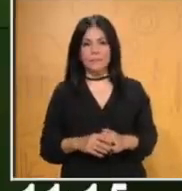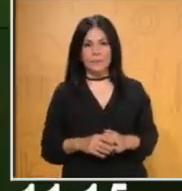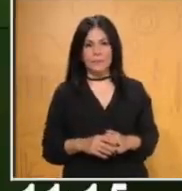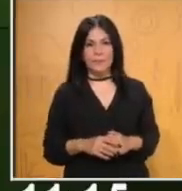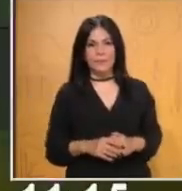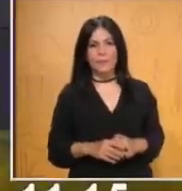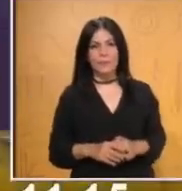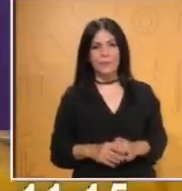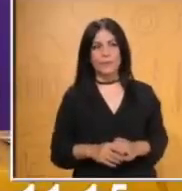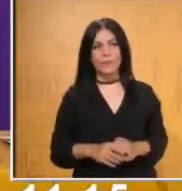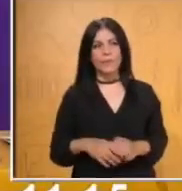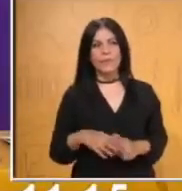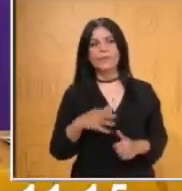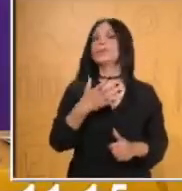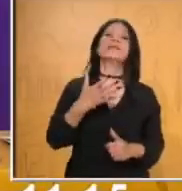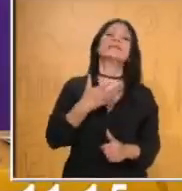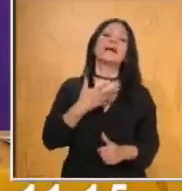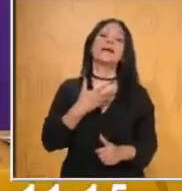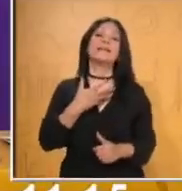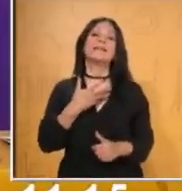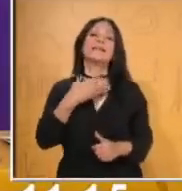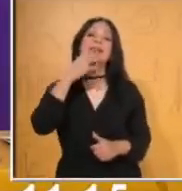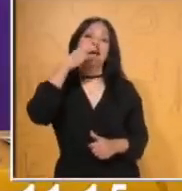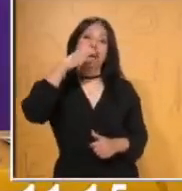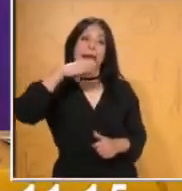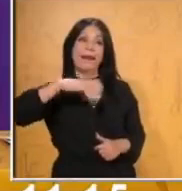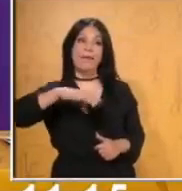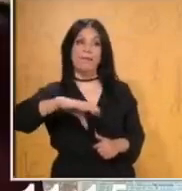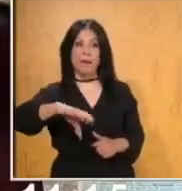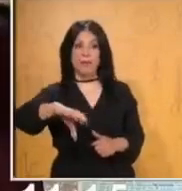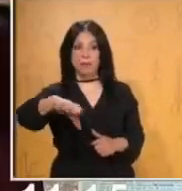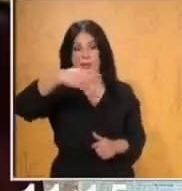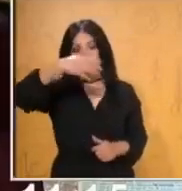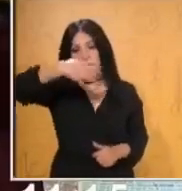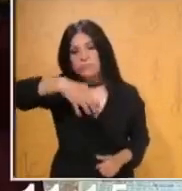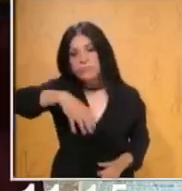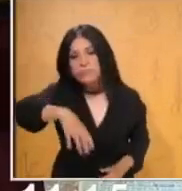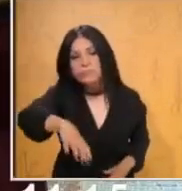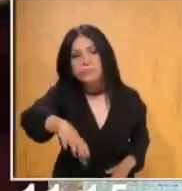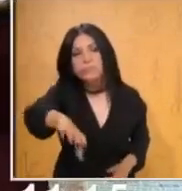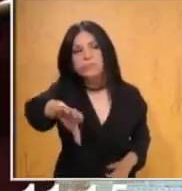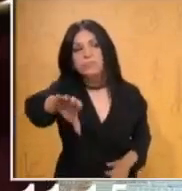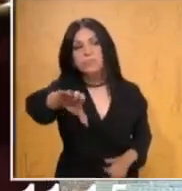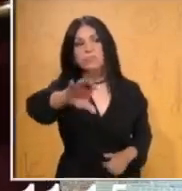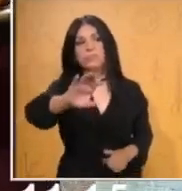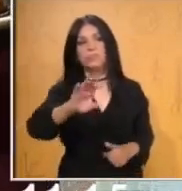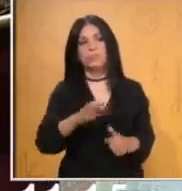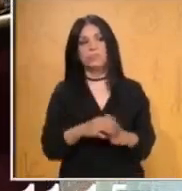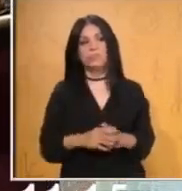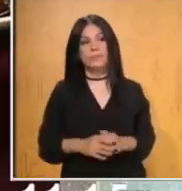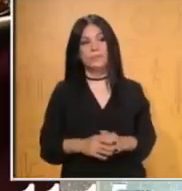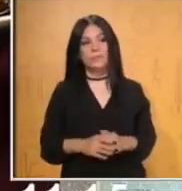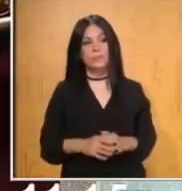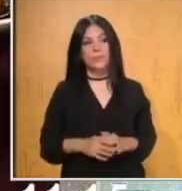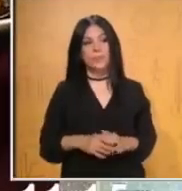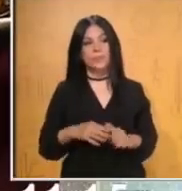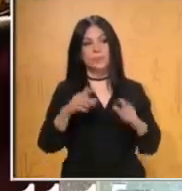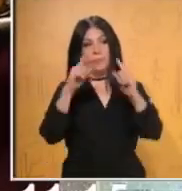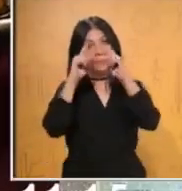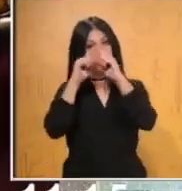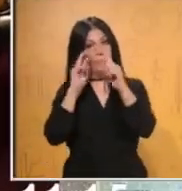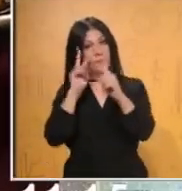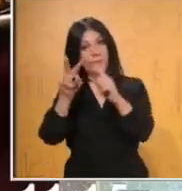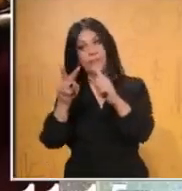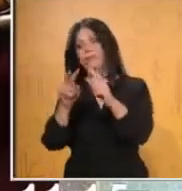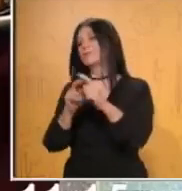Si estoy en el elefante, si podemos hacer un acercamiento. Si estoy en el elefante, de este lado está el